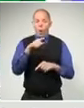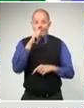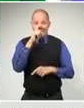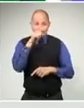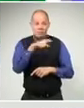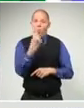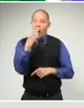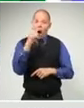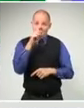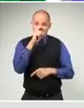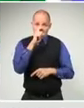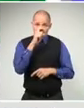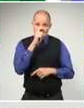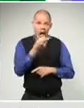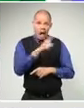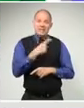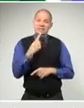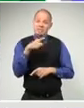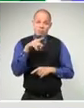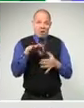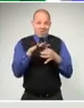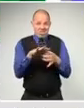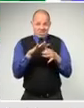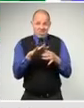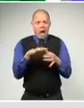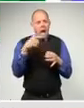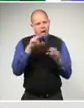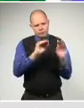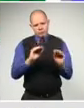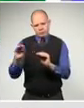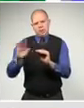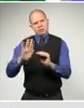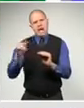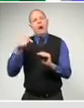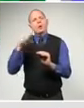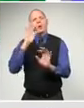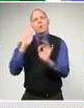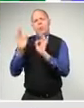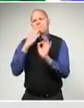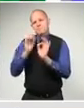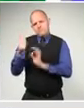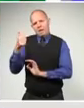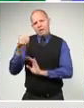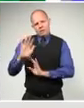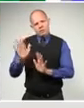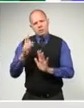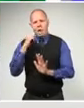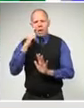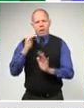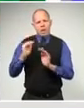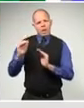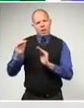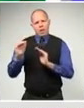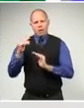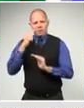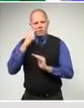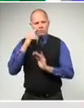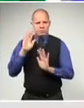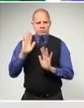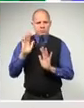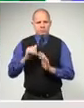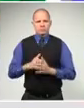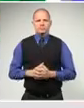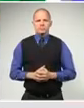como grave en el día de ayer, pasa a la condición de cuidado con una evolución favorable de su cuadro